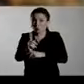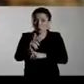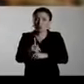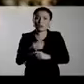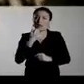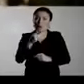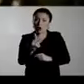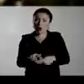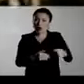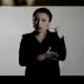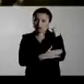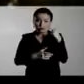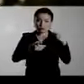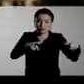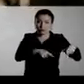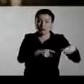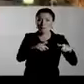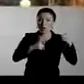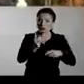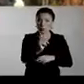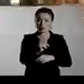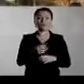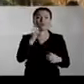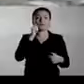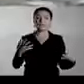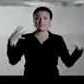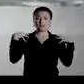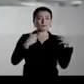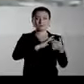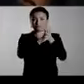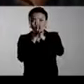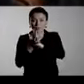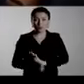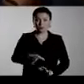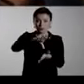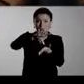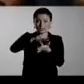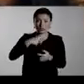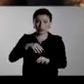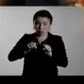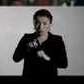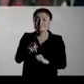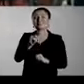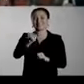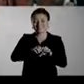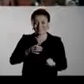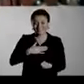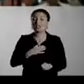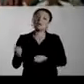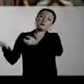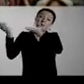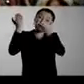es de un solo bloque político. Es la tarea de toda una nación. Así que cuento con usted. Cuenta conmigo. Los